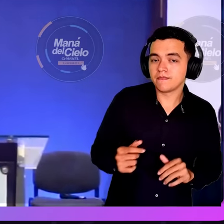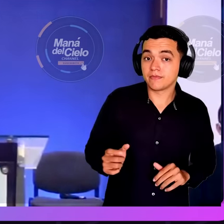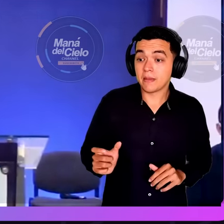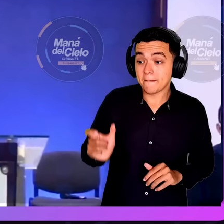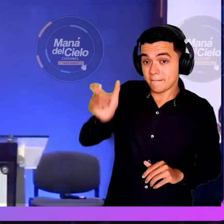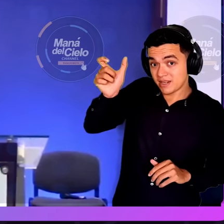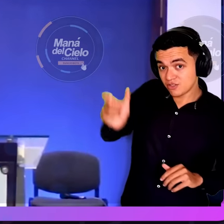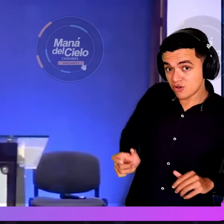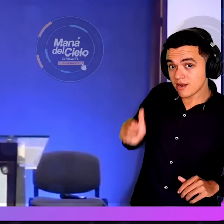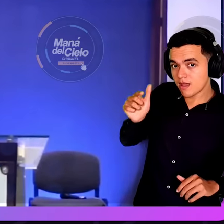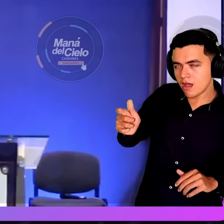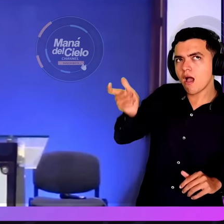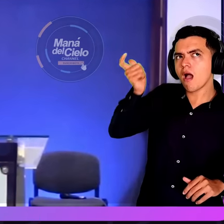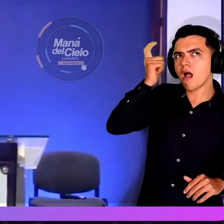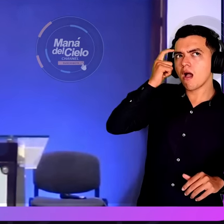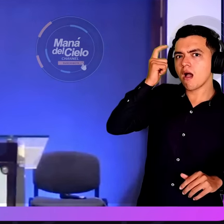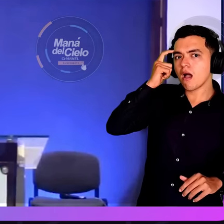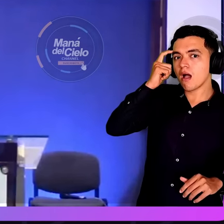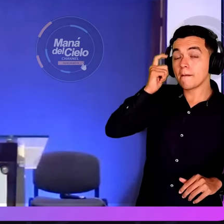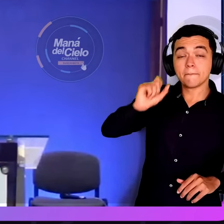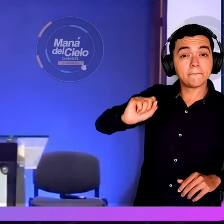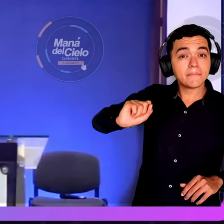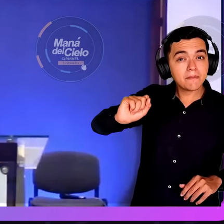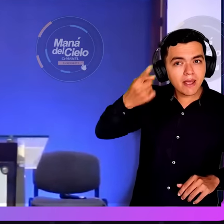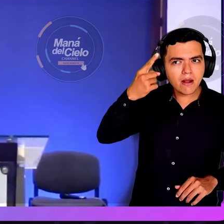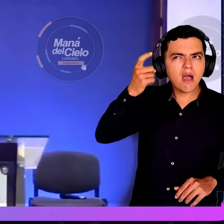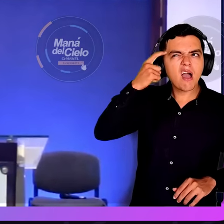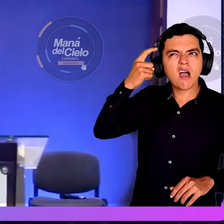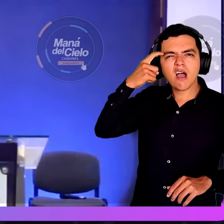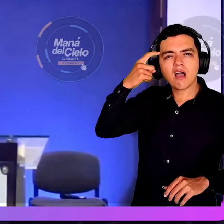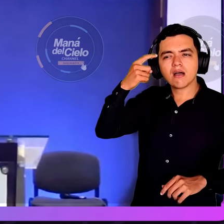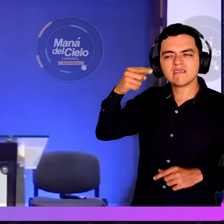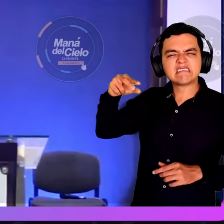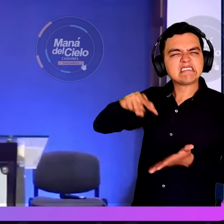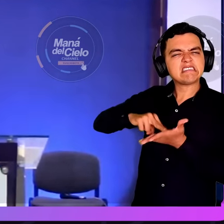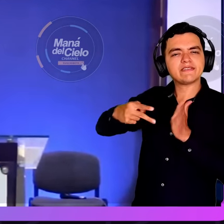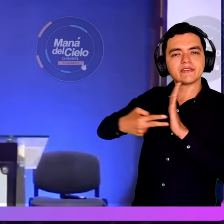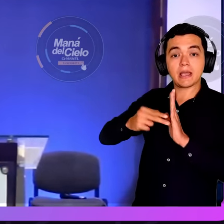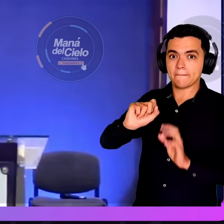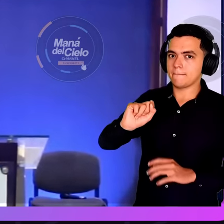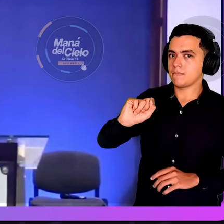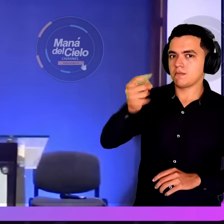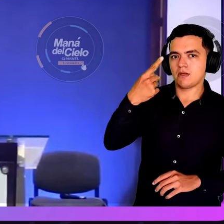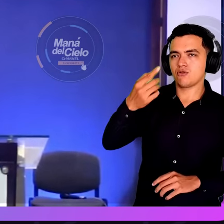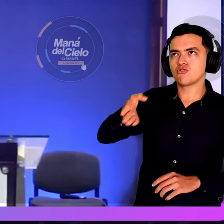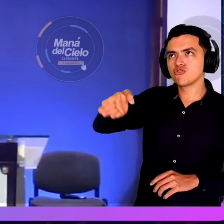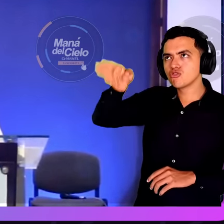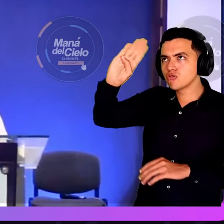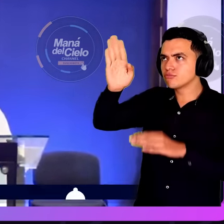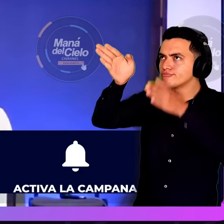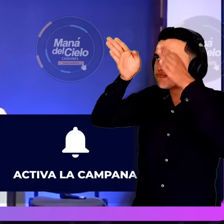santidad, santidad. Temor de Dios, temor de Dios, temor de Dios.